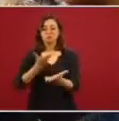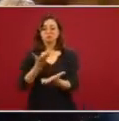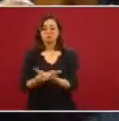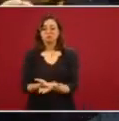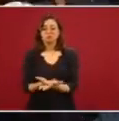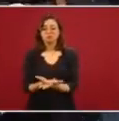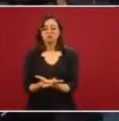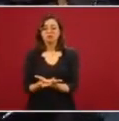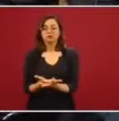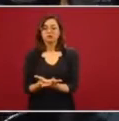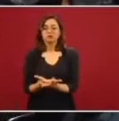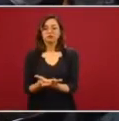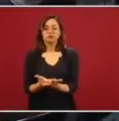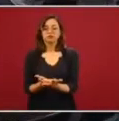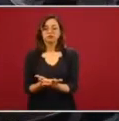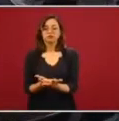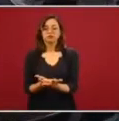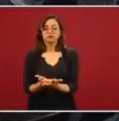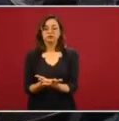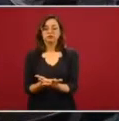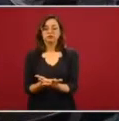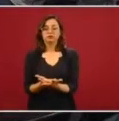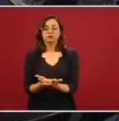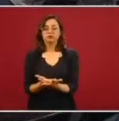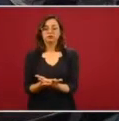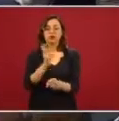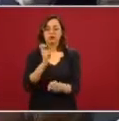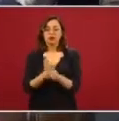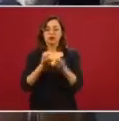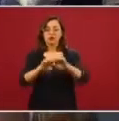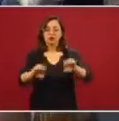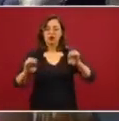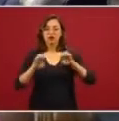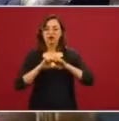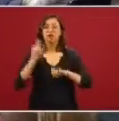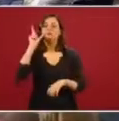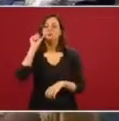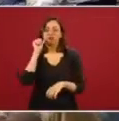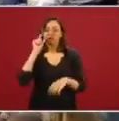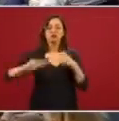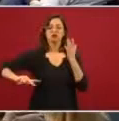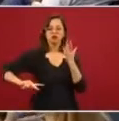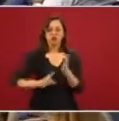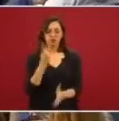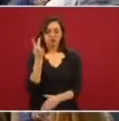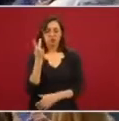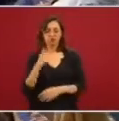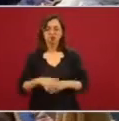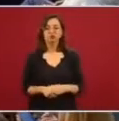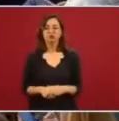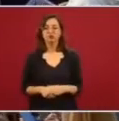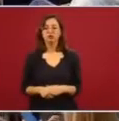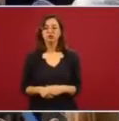de qué invitemos al equipo para mañana si